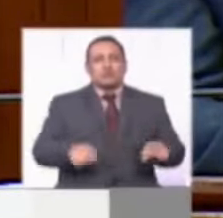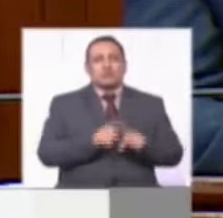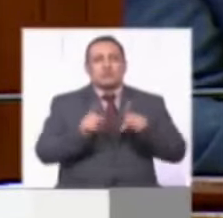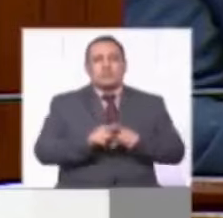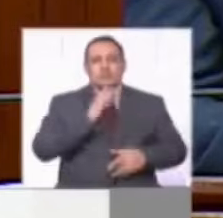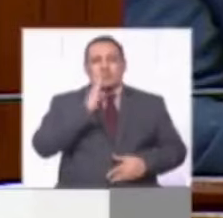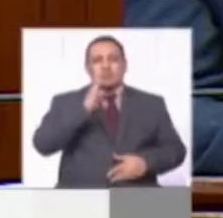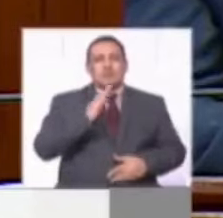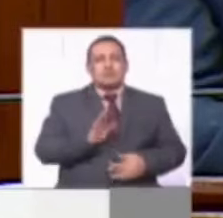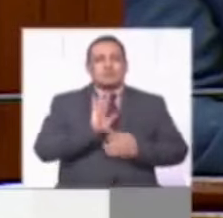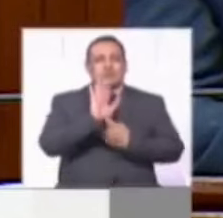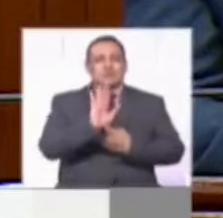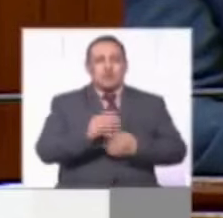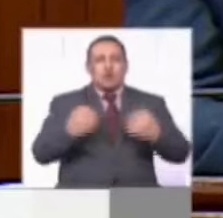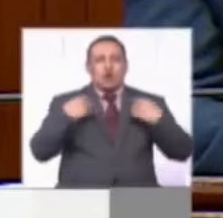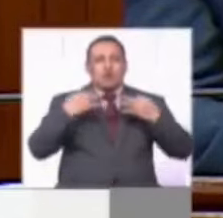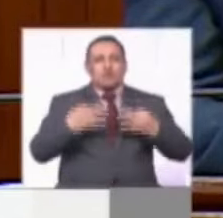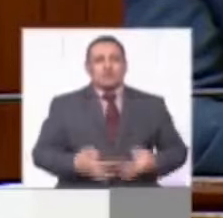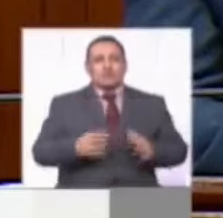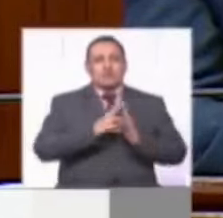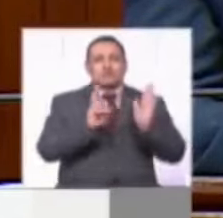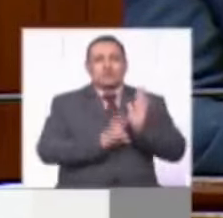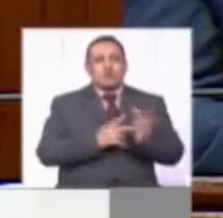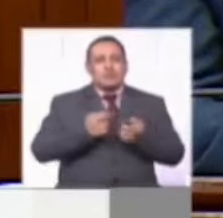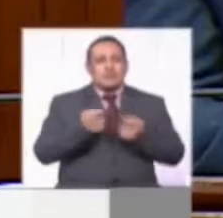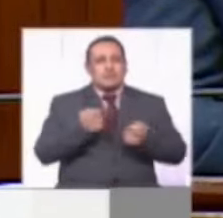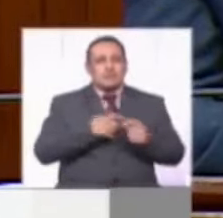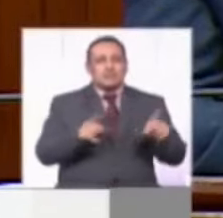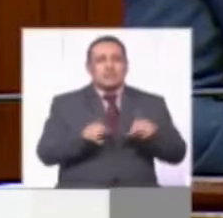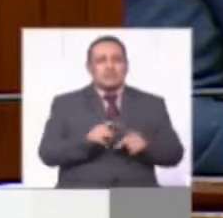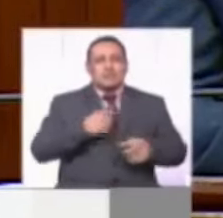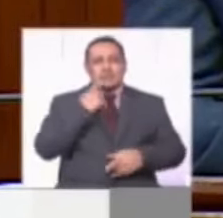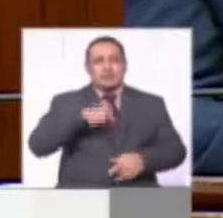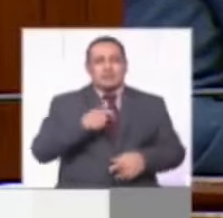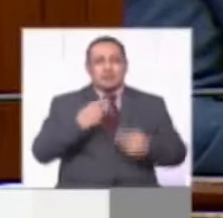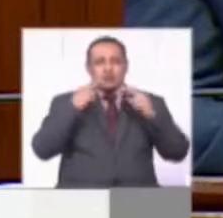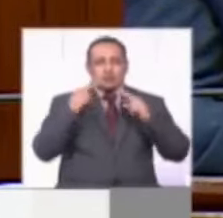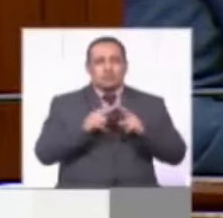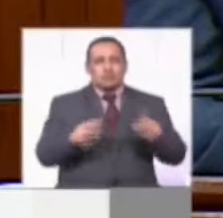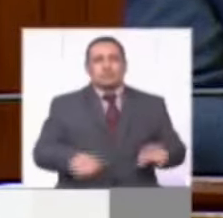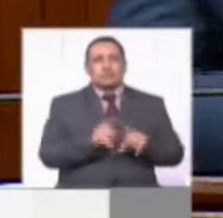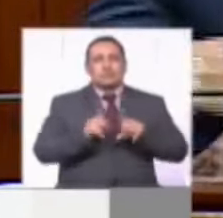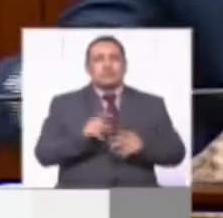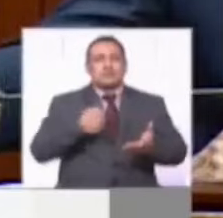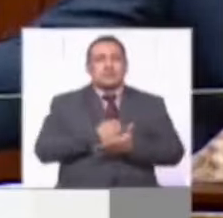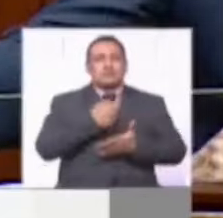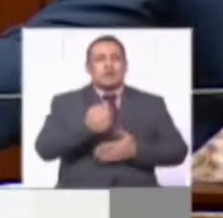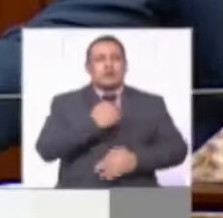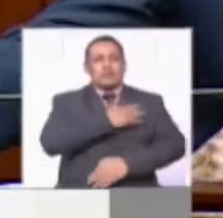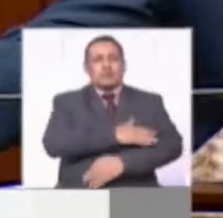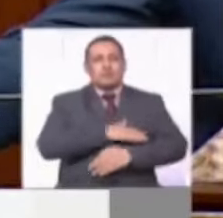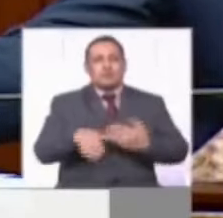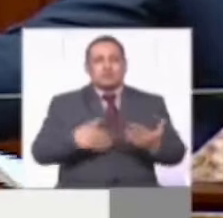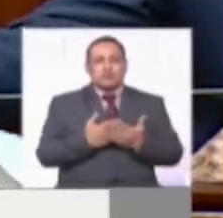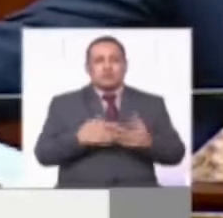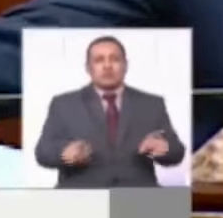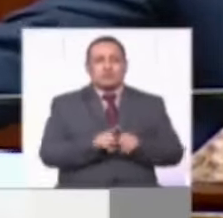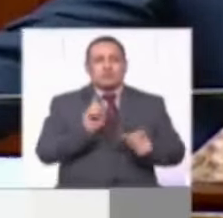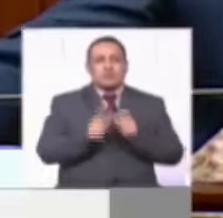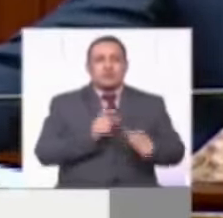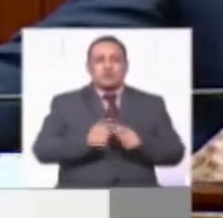disponer, se pida de oficio las resoluciones administrativas de reconocimiento y pago a favor del